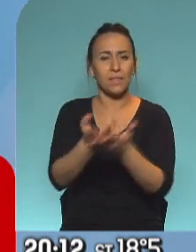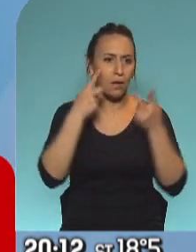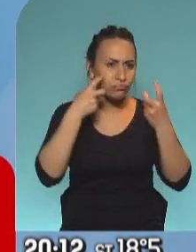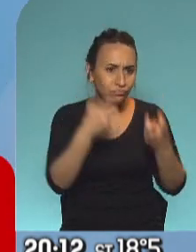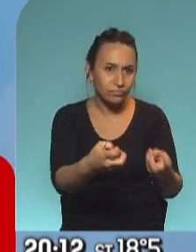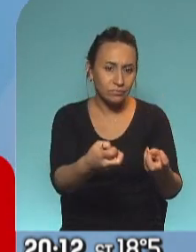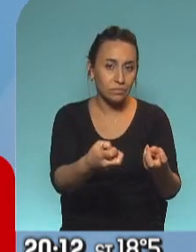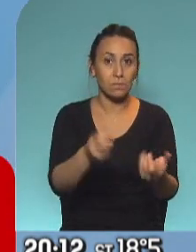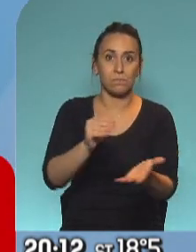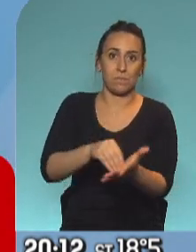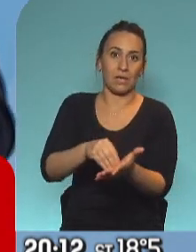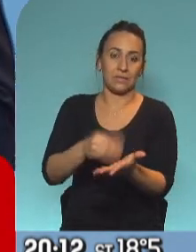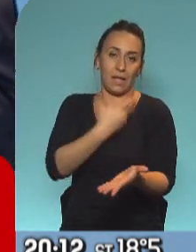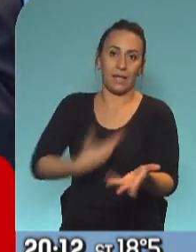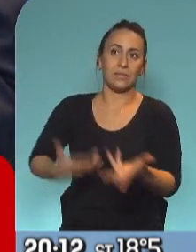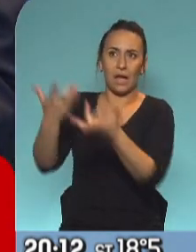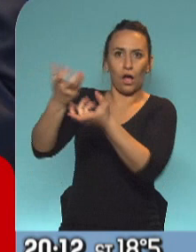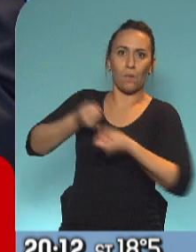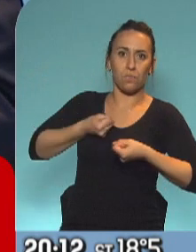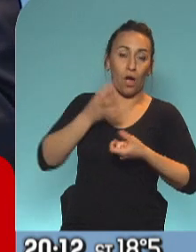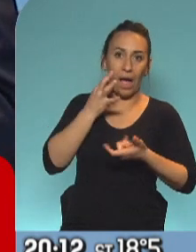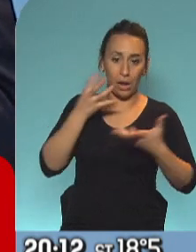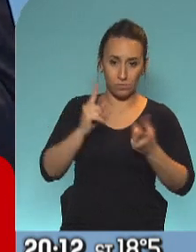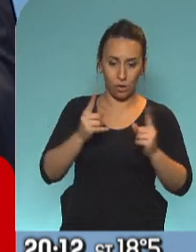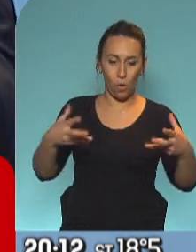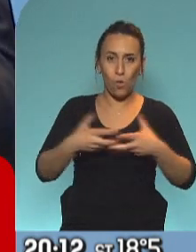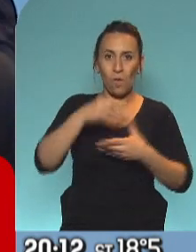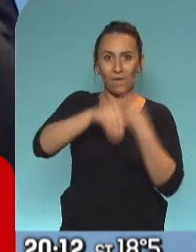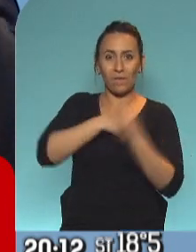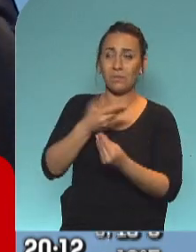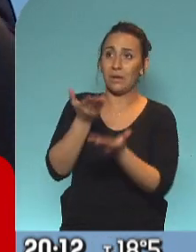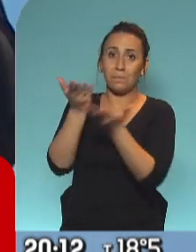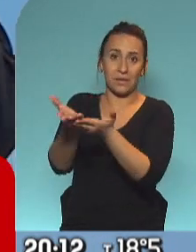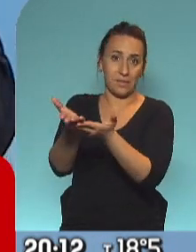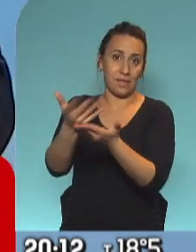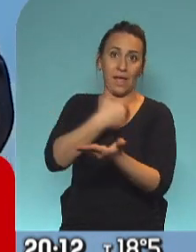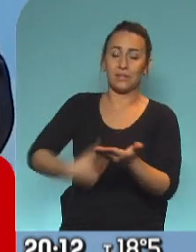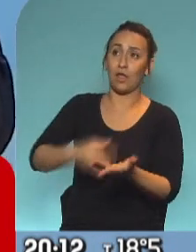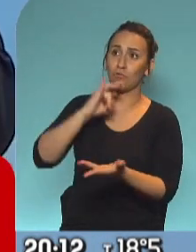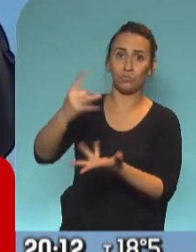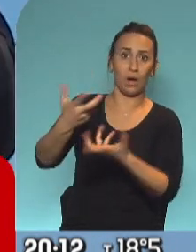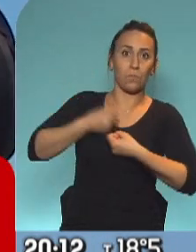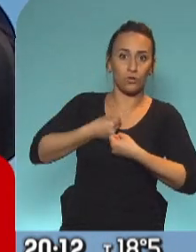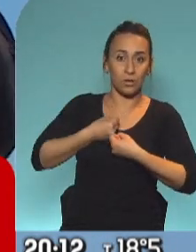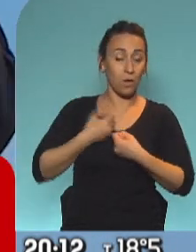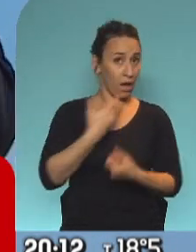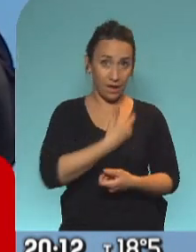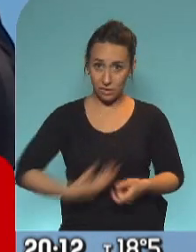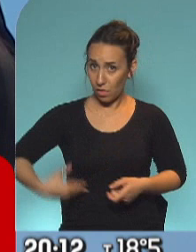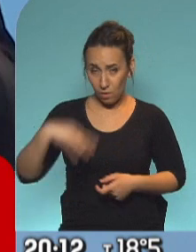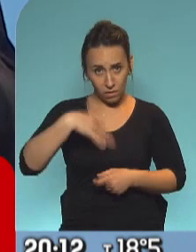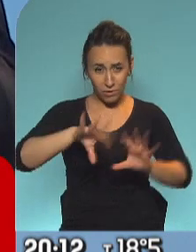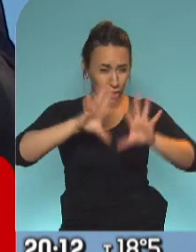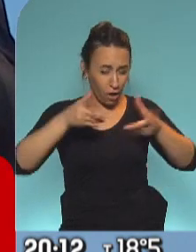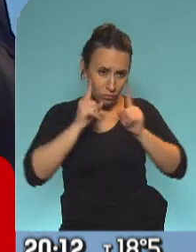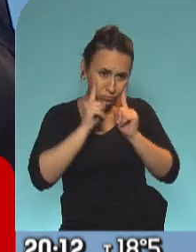contención de parte del Estado Nacional a ese grupo de familiares. Cuando el Estado tenía que poner todos los recursos en ese sentido